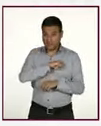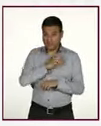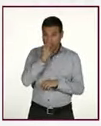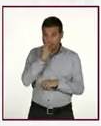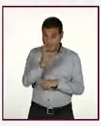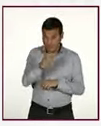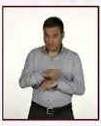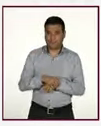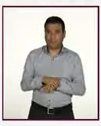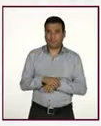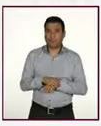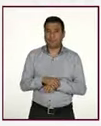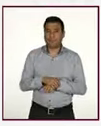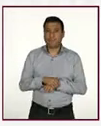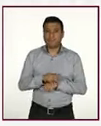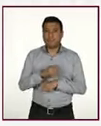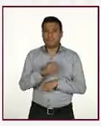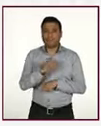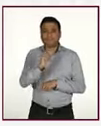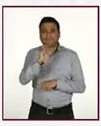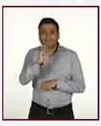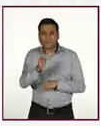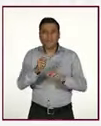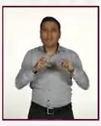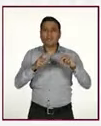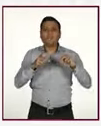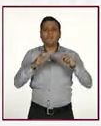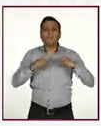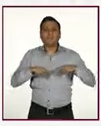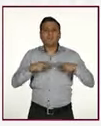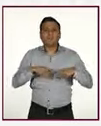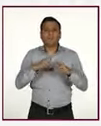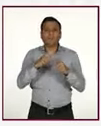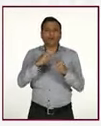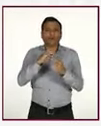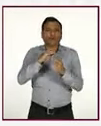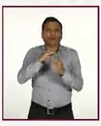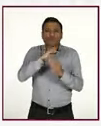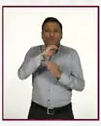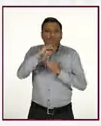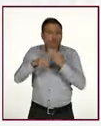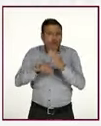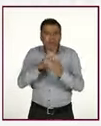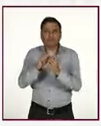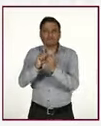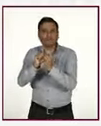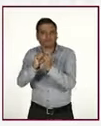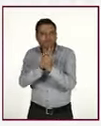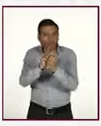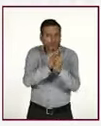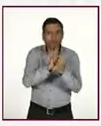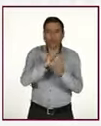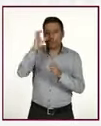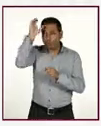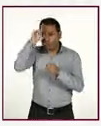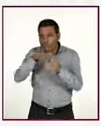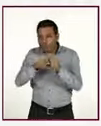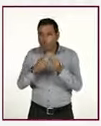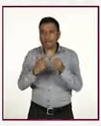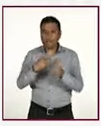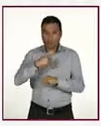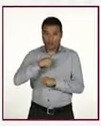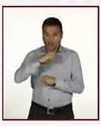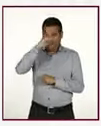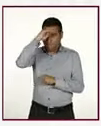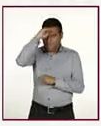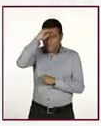este equilibrio que debe de existir entre todas las personas, un equilibrio entre lo social, entre lo cultural, entre lo que pensamos, entre